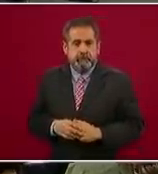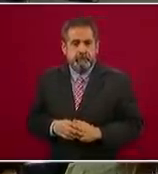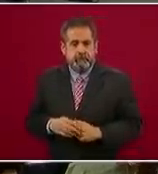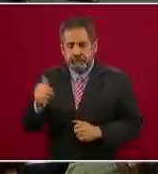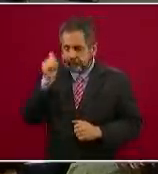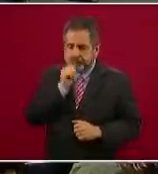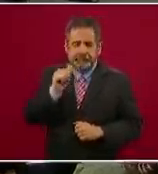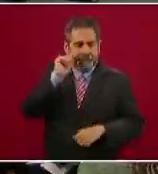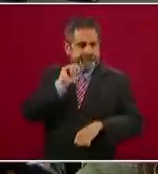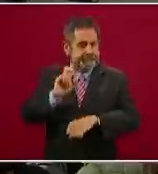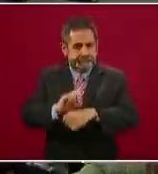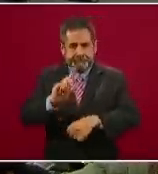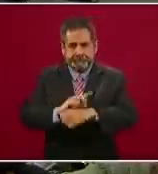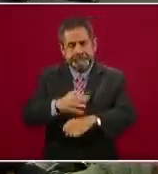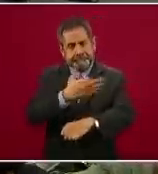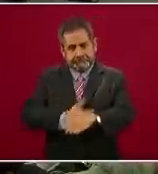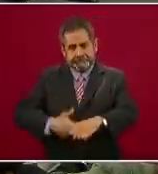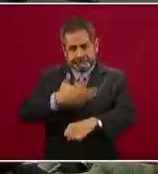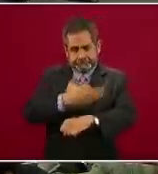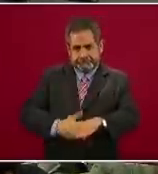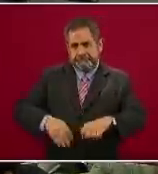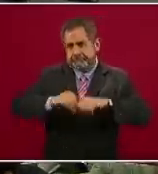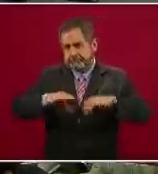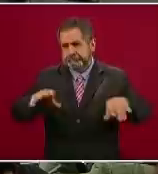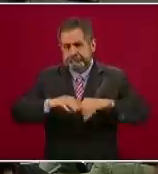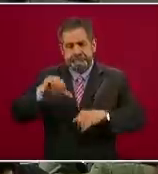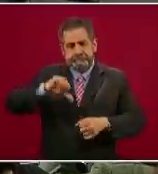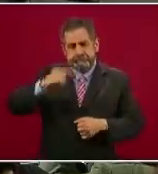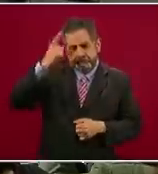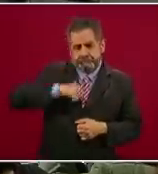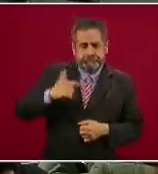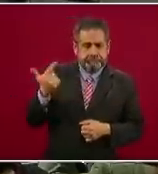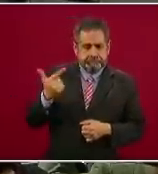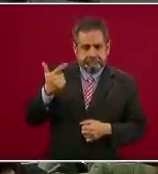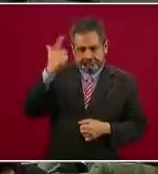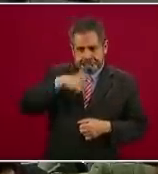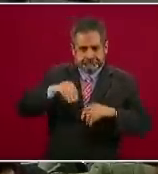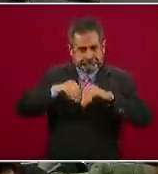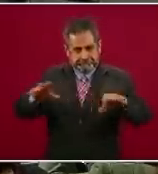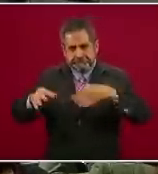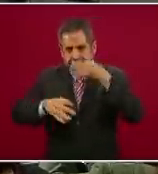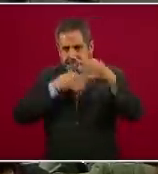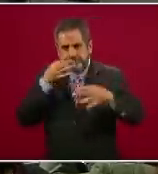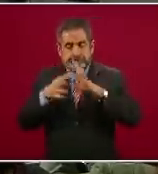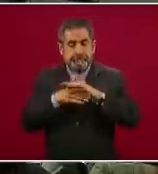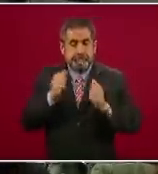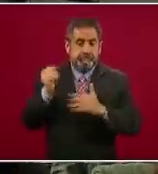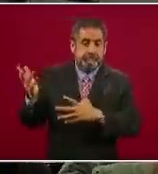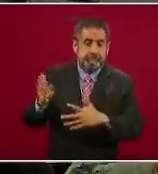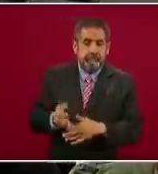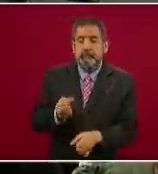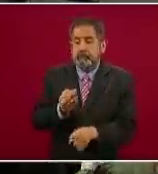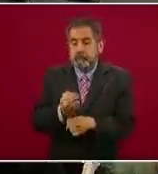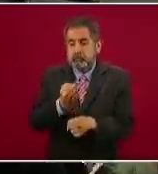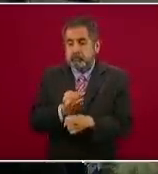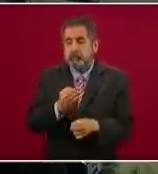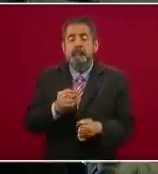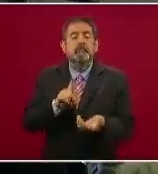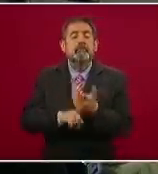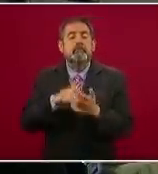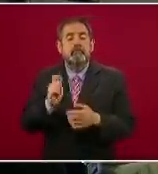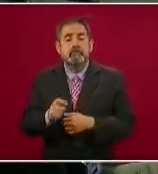las tardes en la conferencia de las 7 de la noche, son los escenarios. Vean ustedes, estamos en el escenario